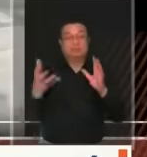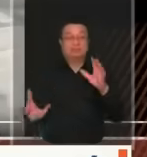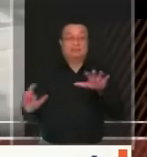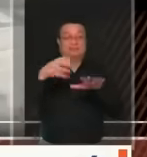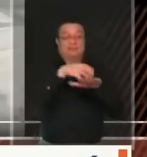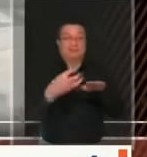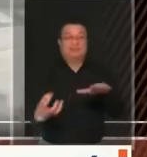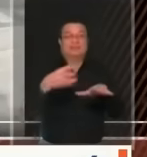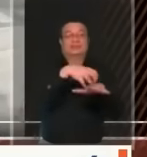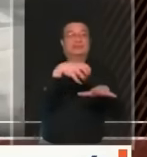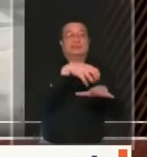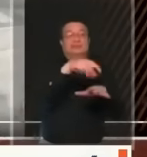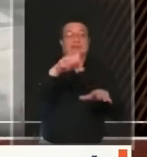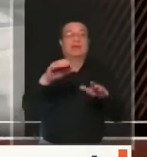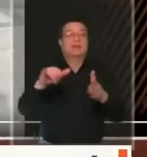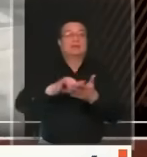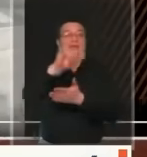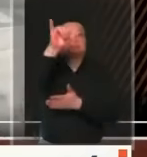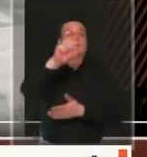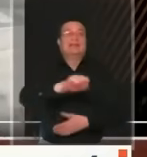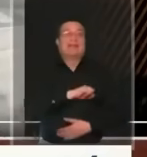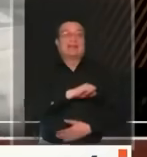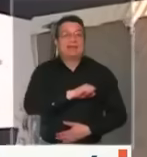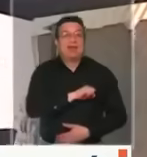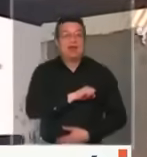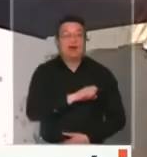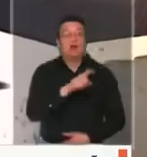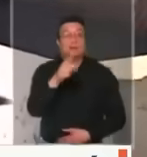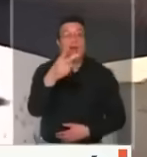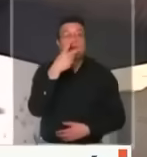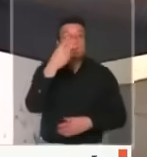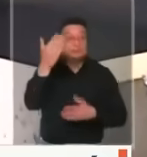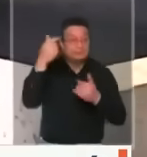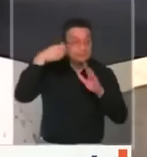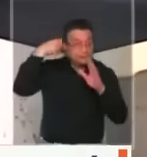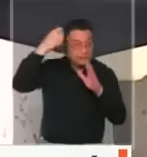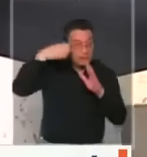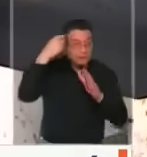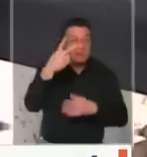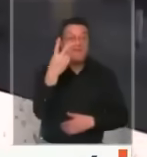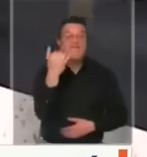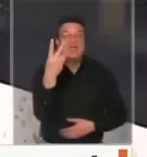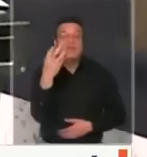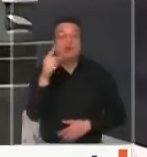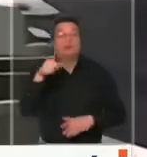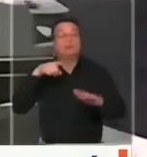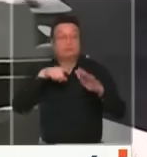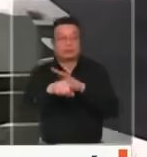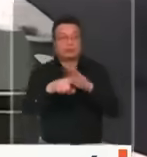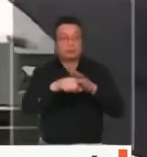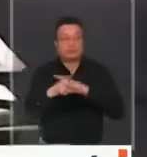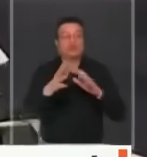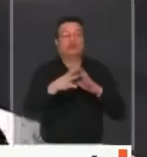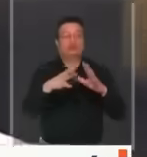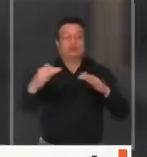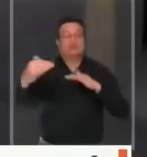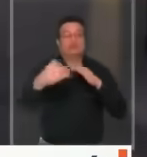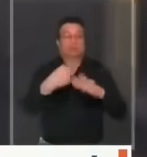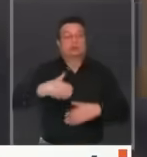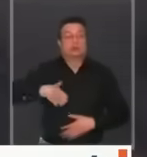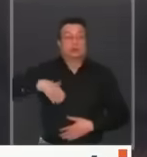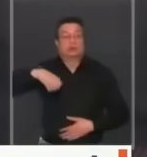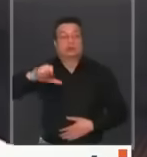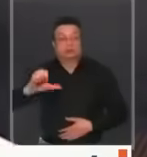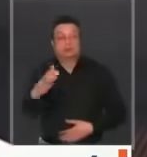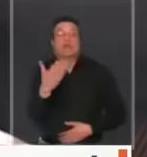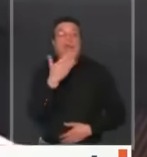aeropuerto de Santiago. Vamos a pedirle a Javier Rocha que nos muestre imagen en vivo porque acaban de entrar varios carros de tanto de la PDI como